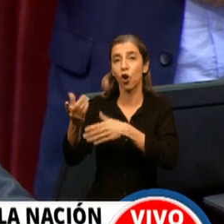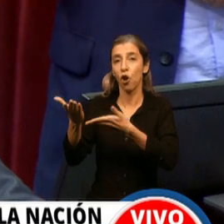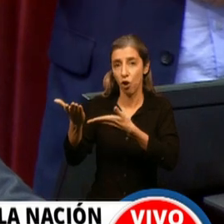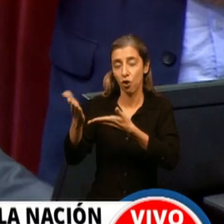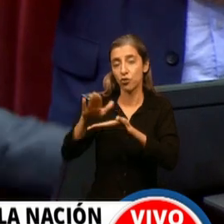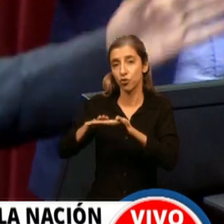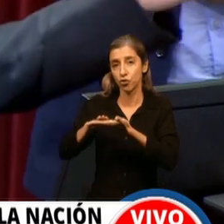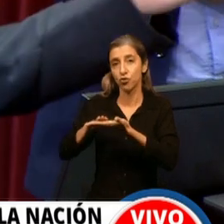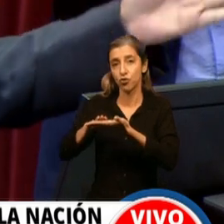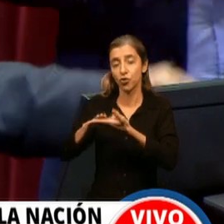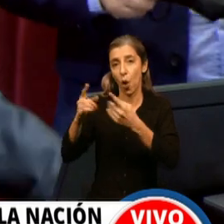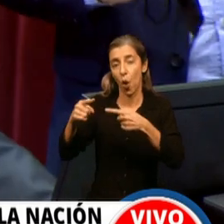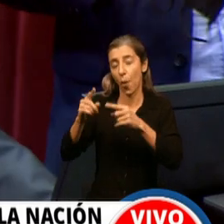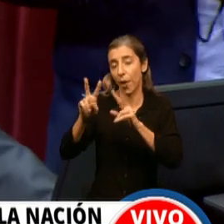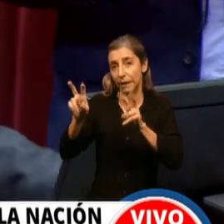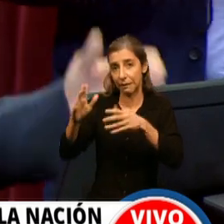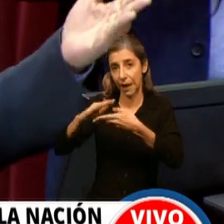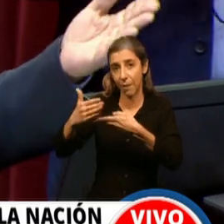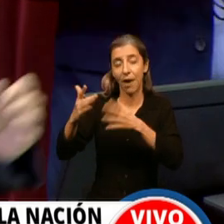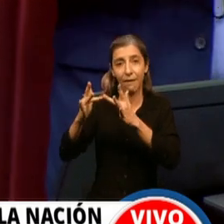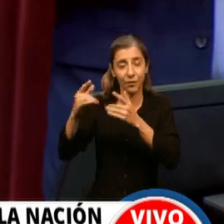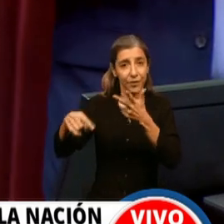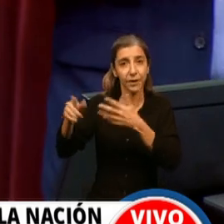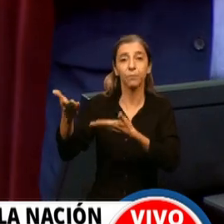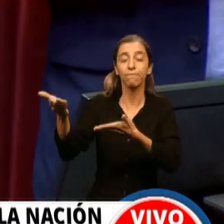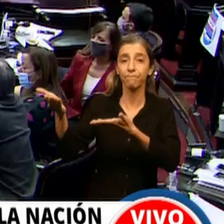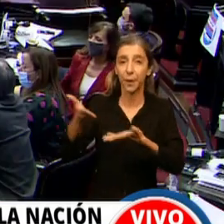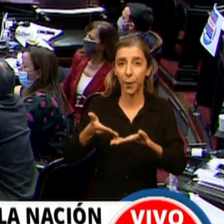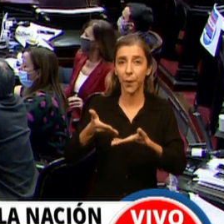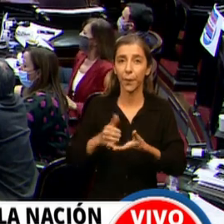informático que se acerca en un segundo